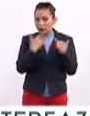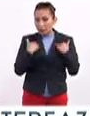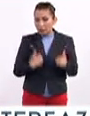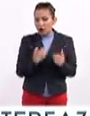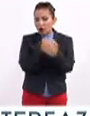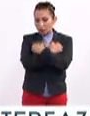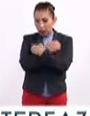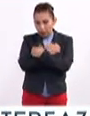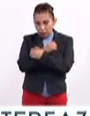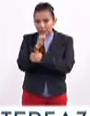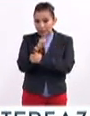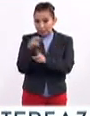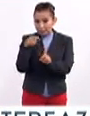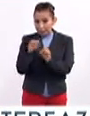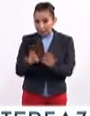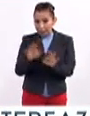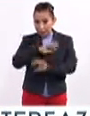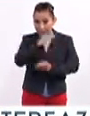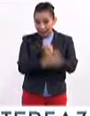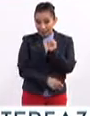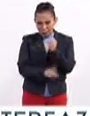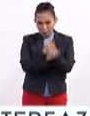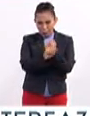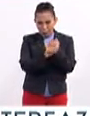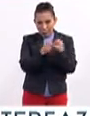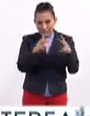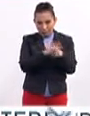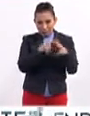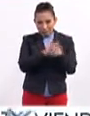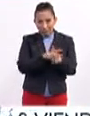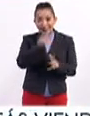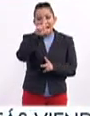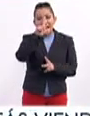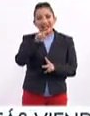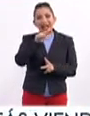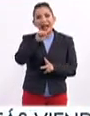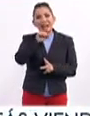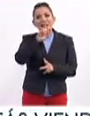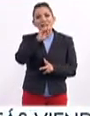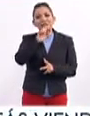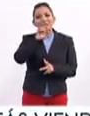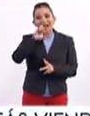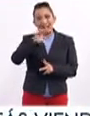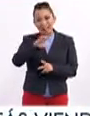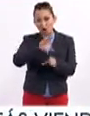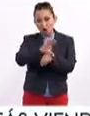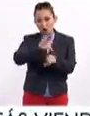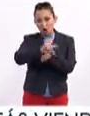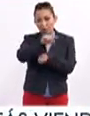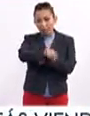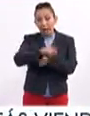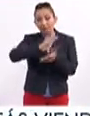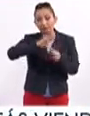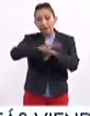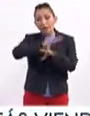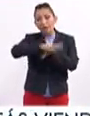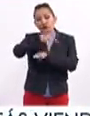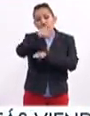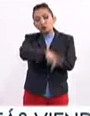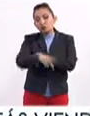la educación también es pieza clave. Una vez terminado el conflicto de las Fuerzas Armadas Revolucionarias en Colombia, se reformó